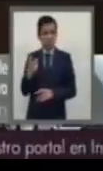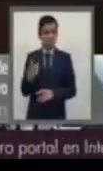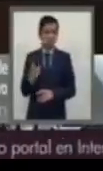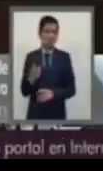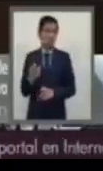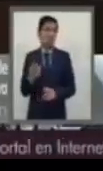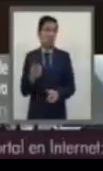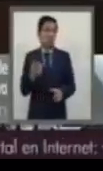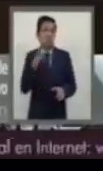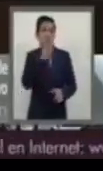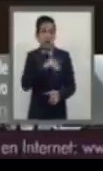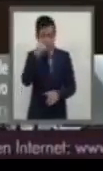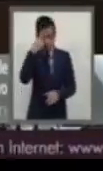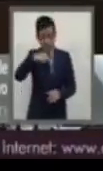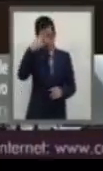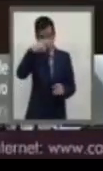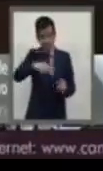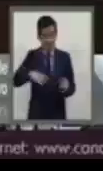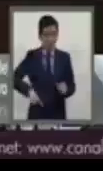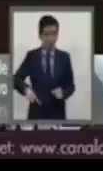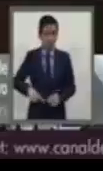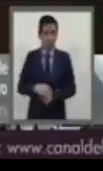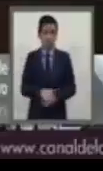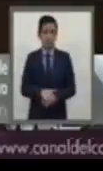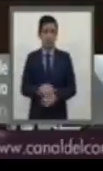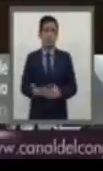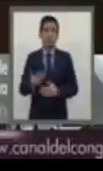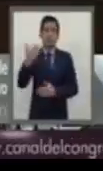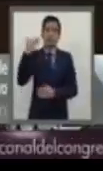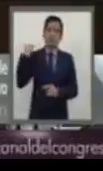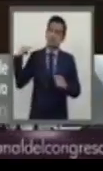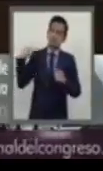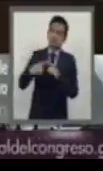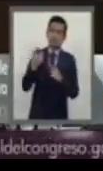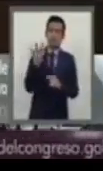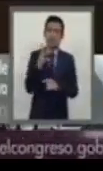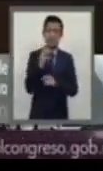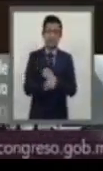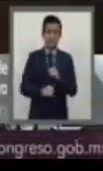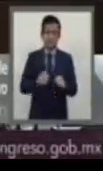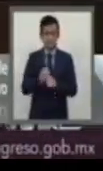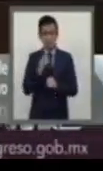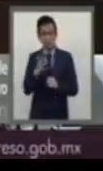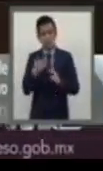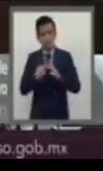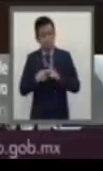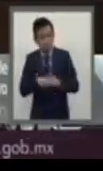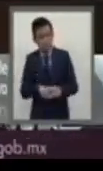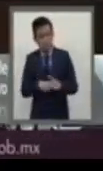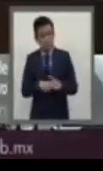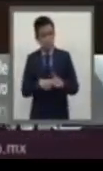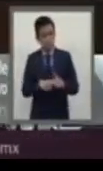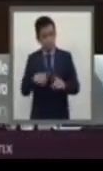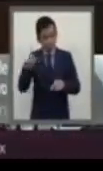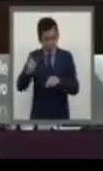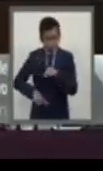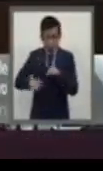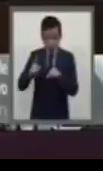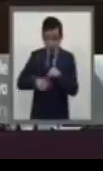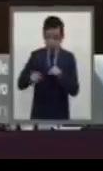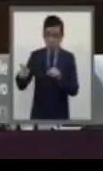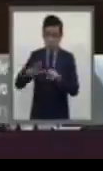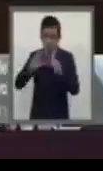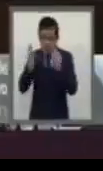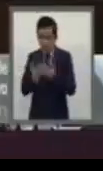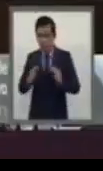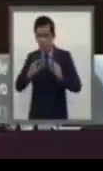mexicano. A 10 años del inicio de una batalla contra la delincuencia organizada, sigue siendo